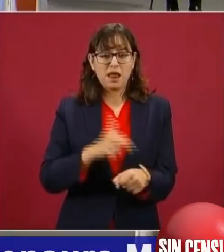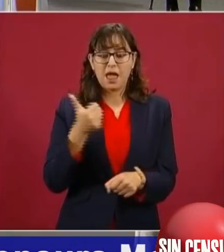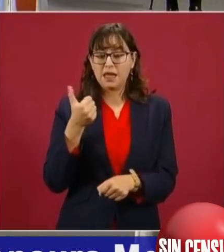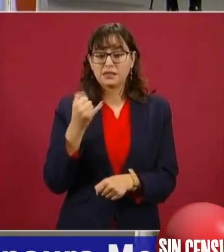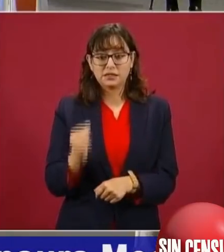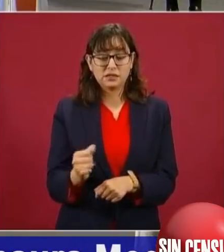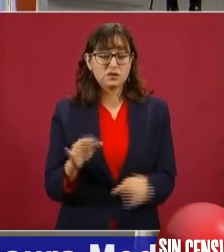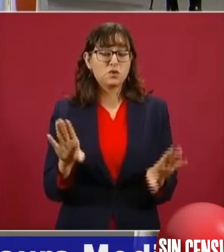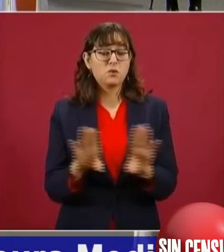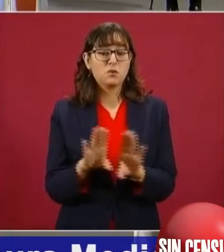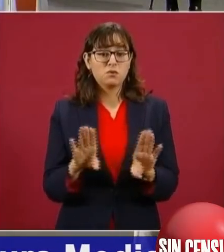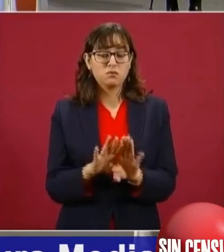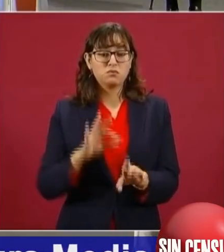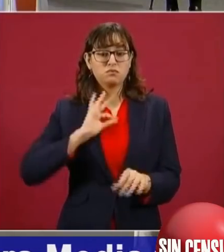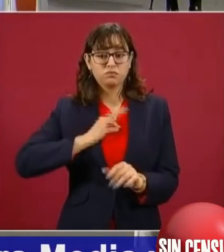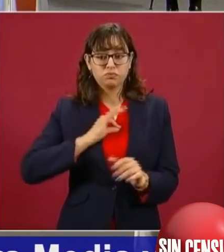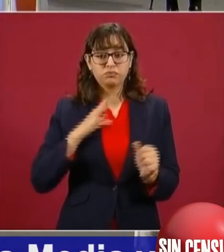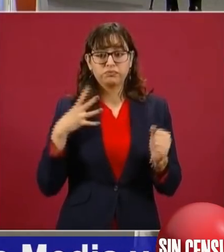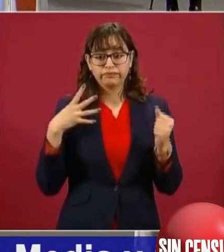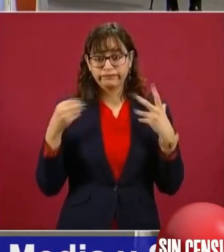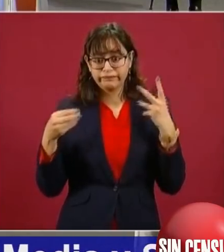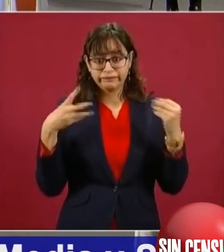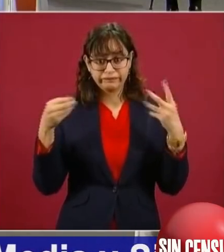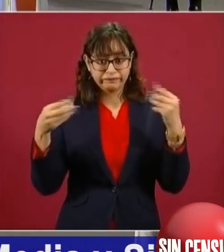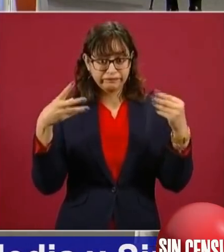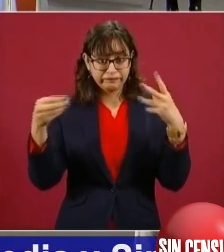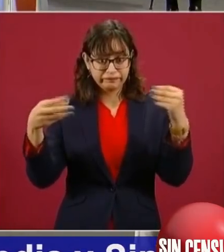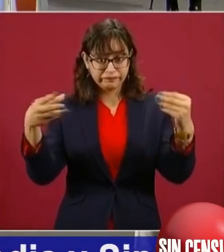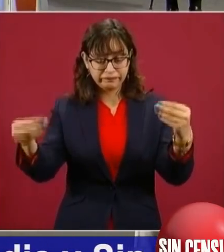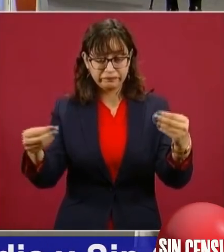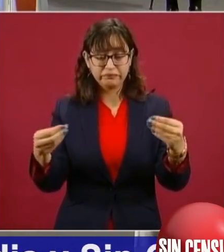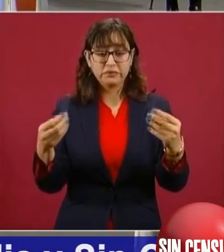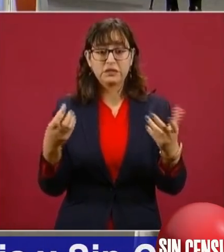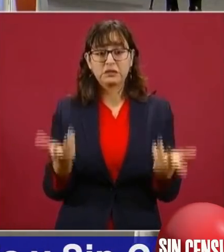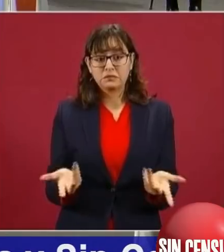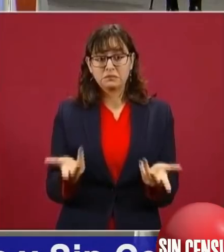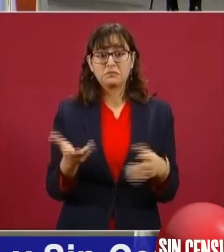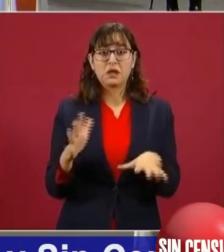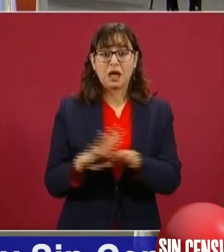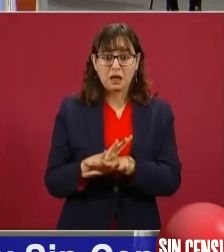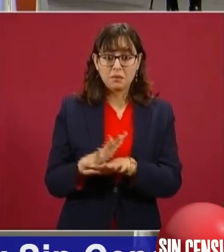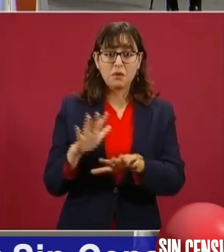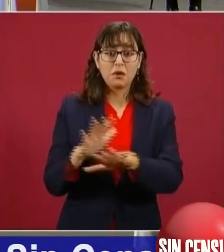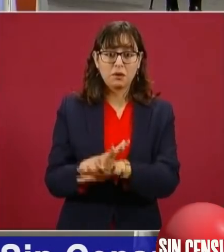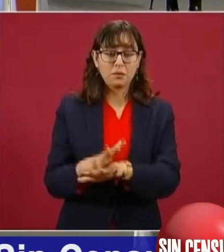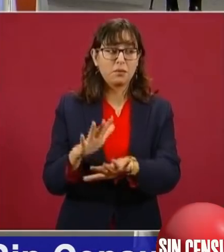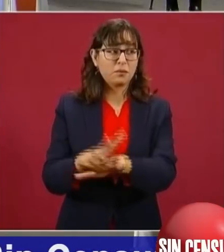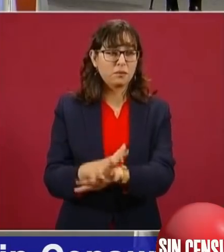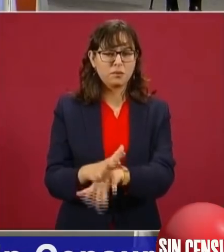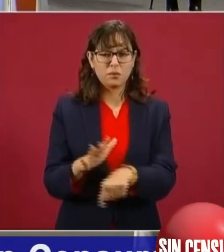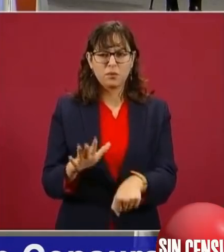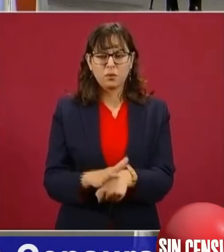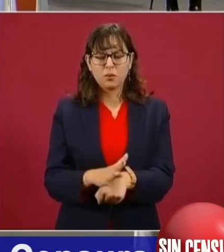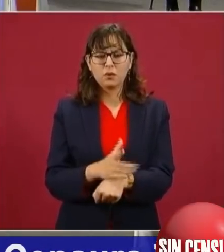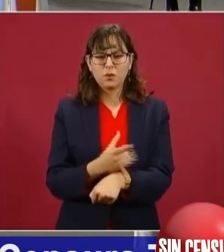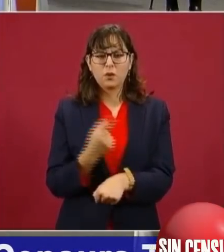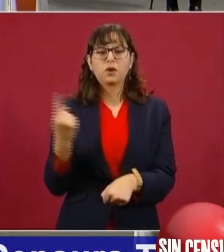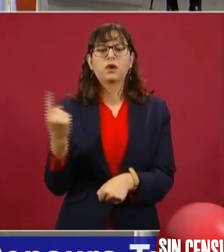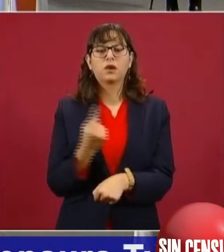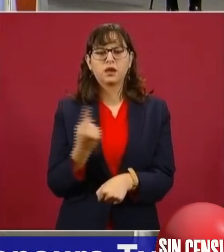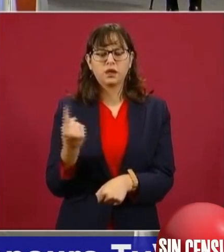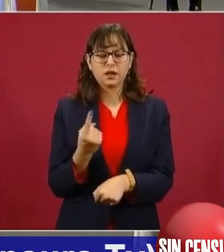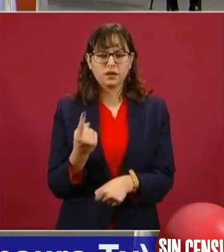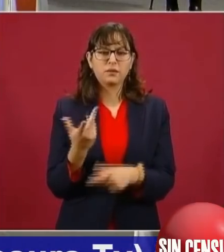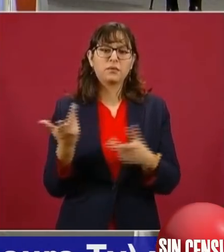la transmisión del virus, el virus SARS-CoV-2 causante de COVID, va cambiando. ¿Por qué cambia? Porque los patrones